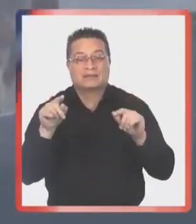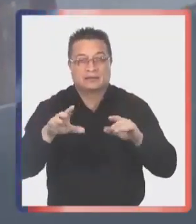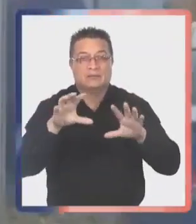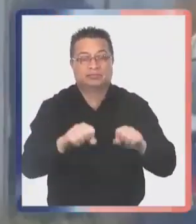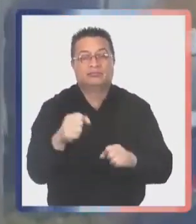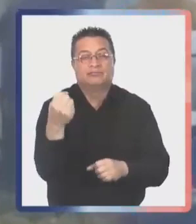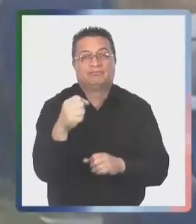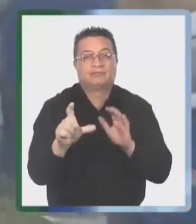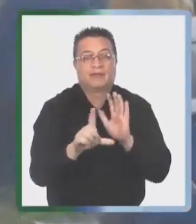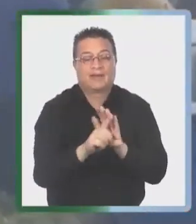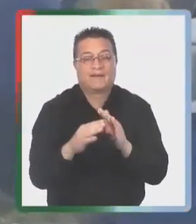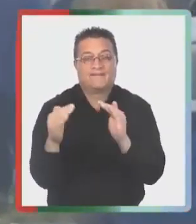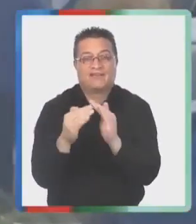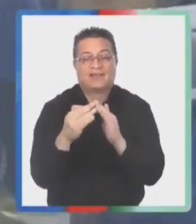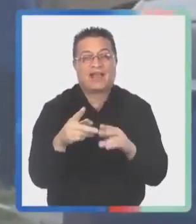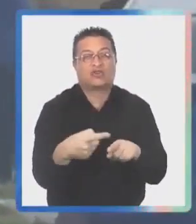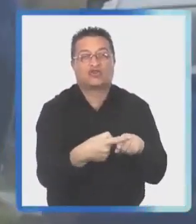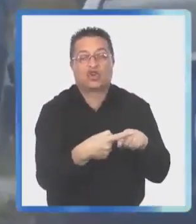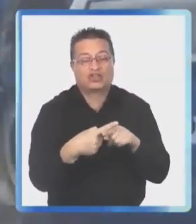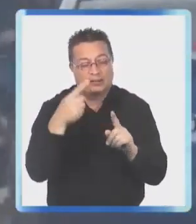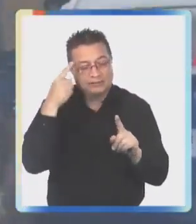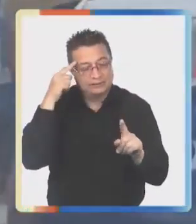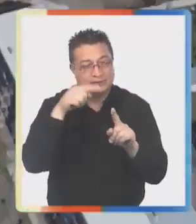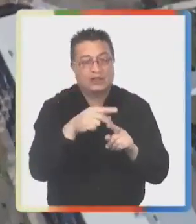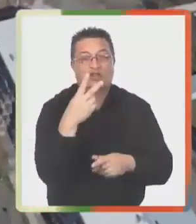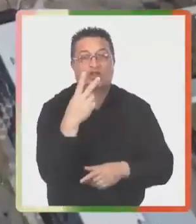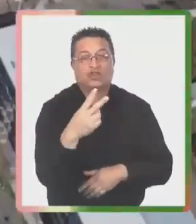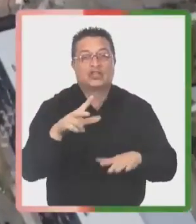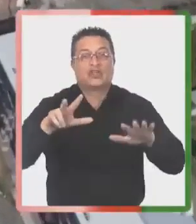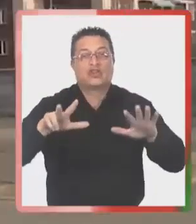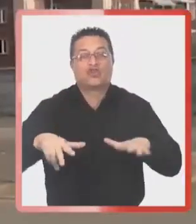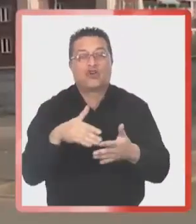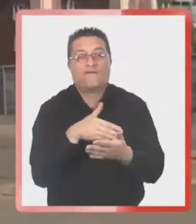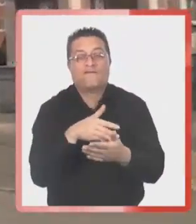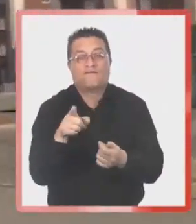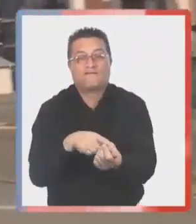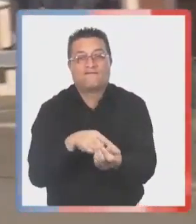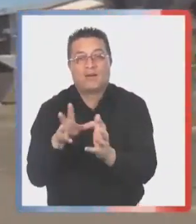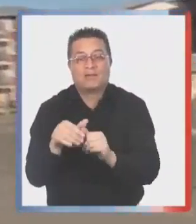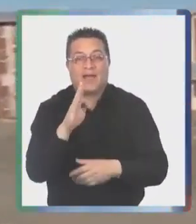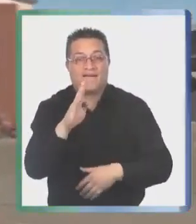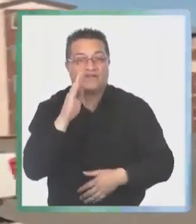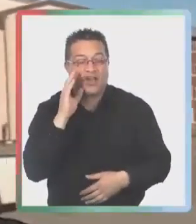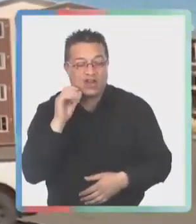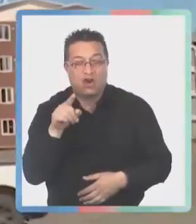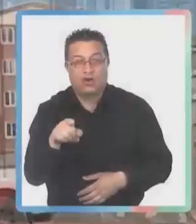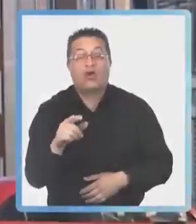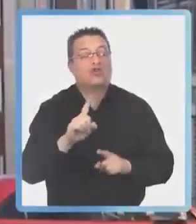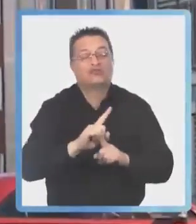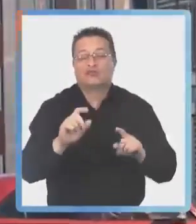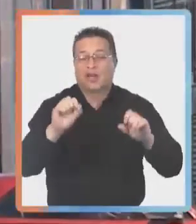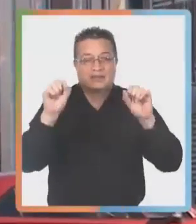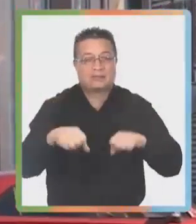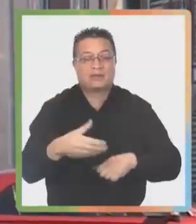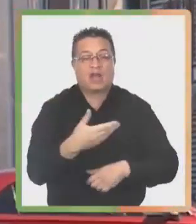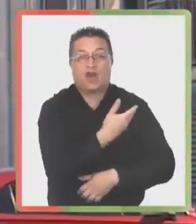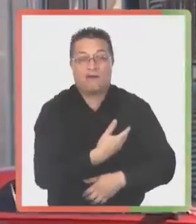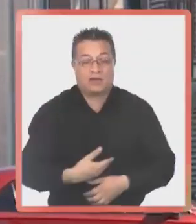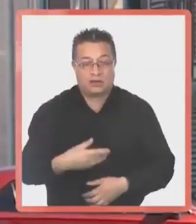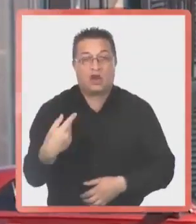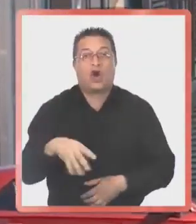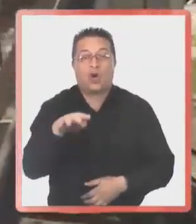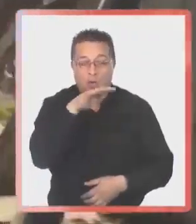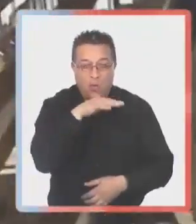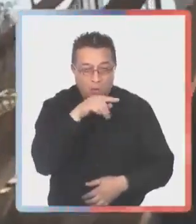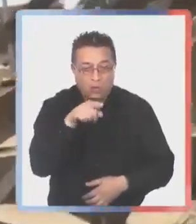una ocupación ilegal de viviendas sociales destinadas a 218 familias del Biobío. Eso es inaceptable y como gobierno vamos